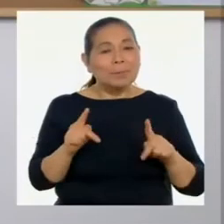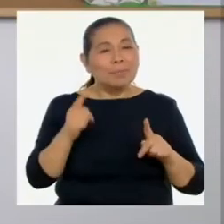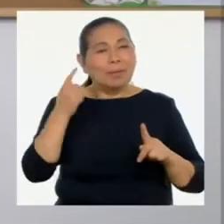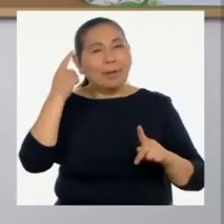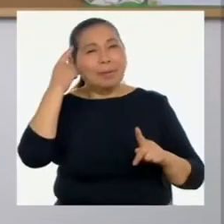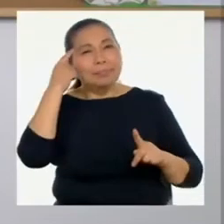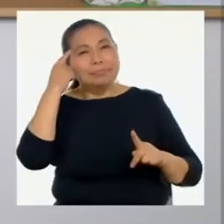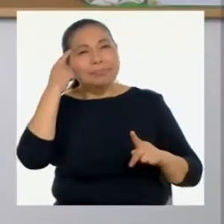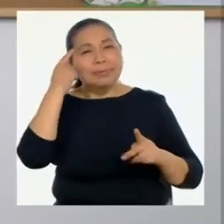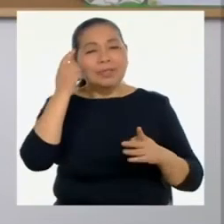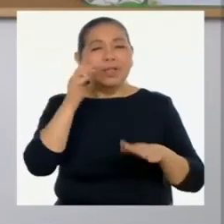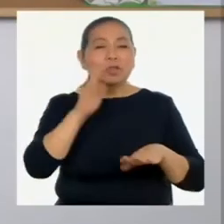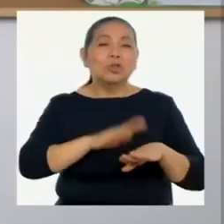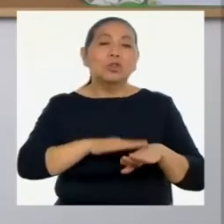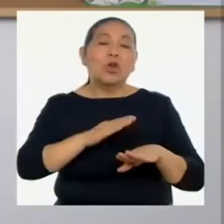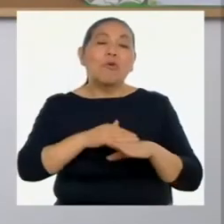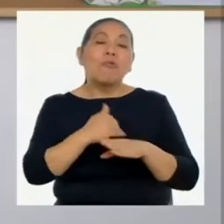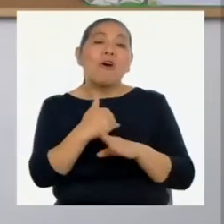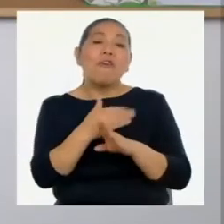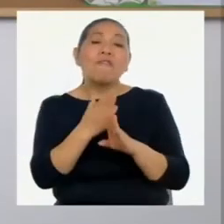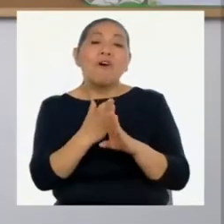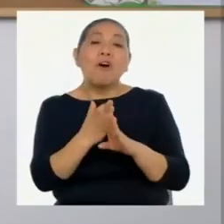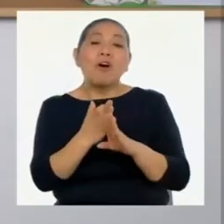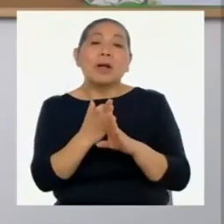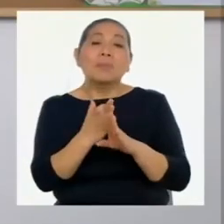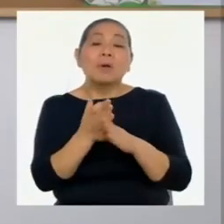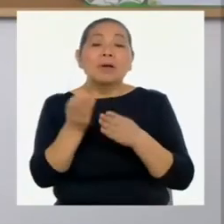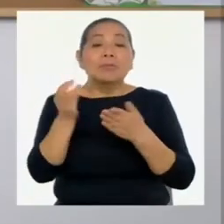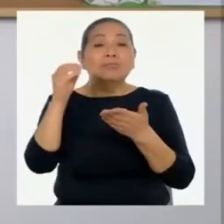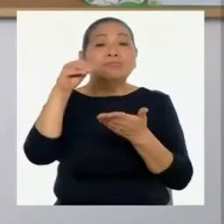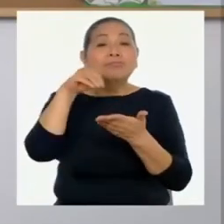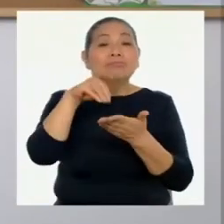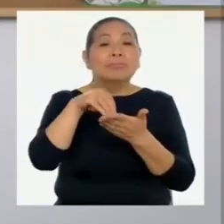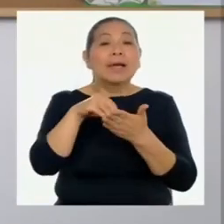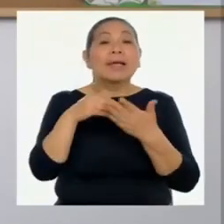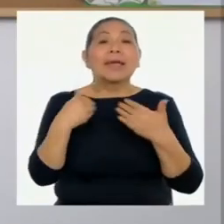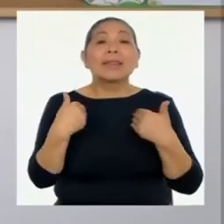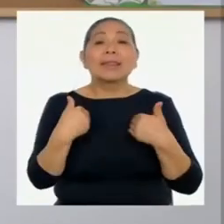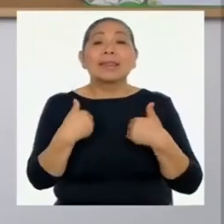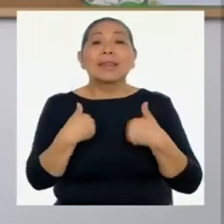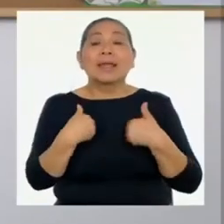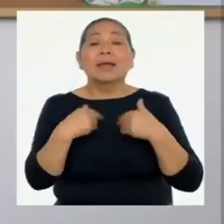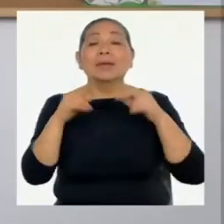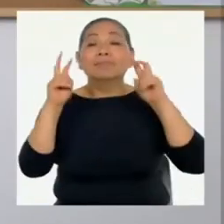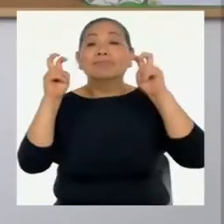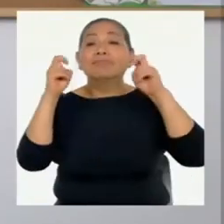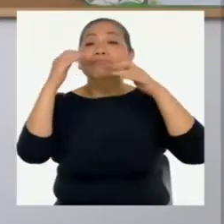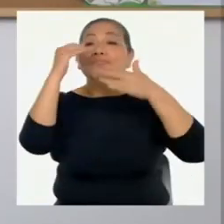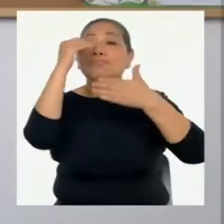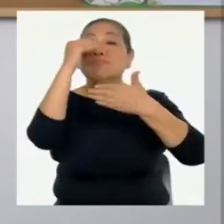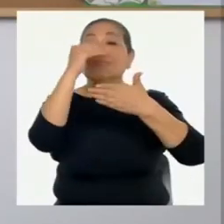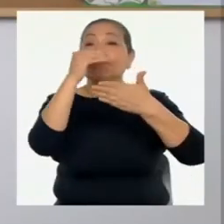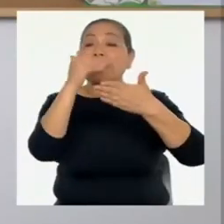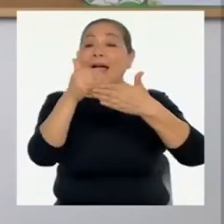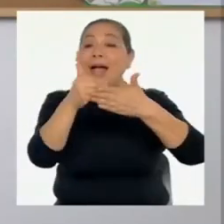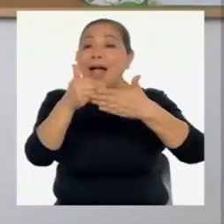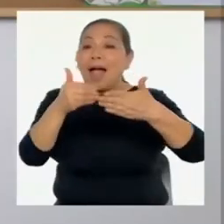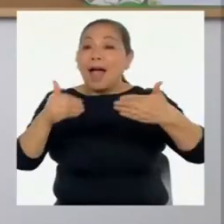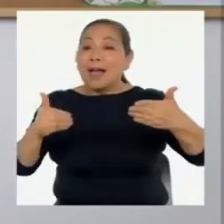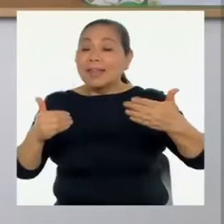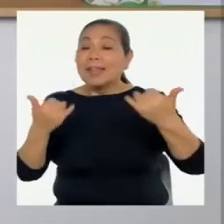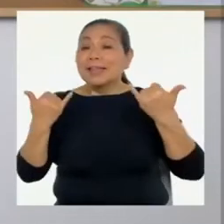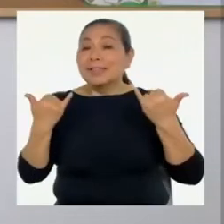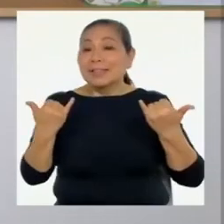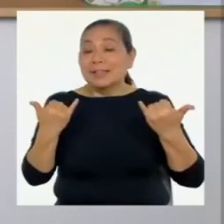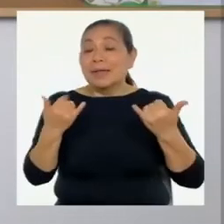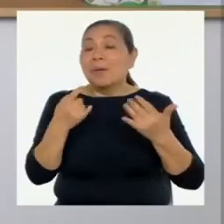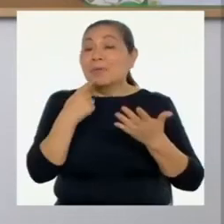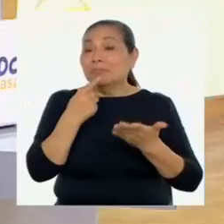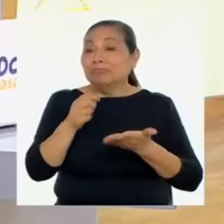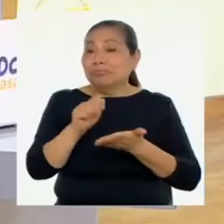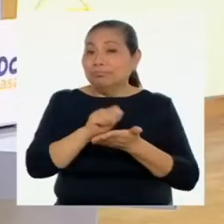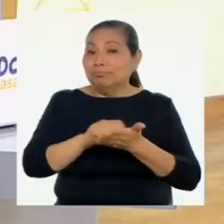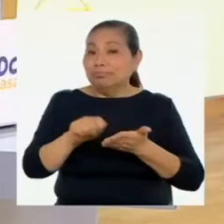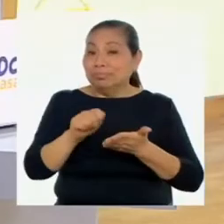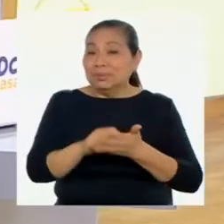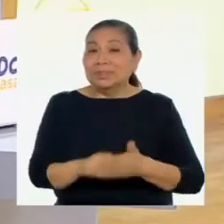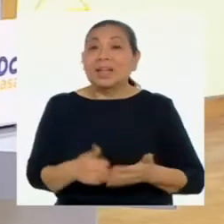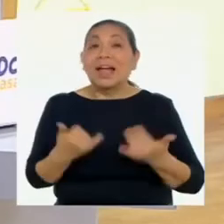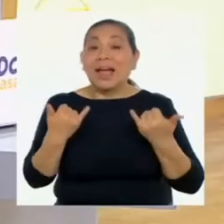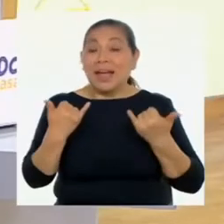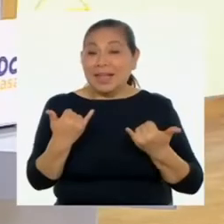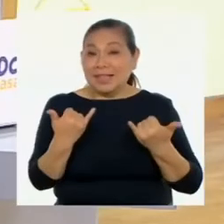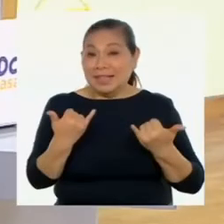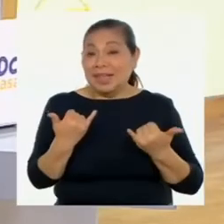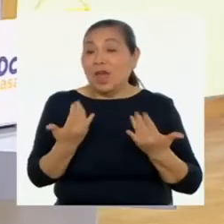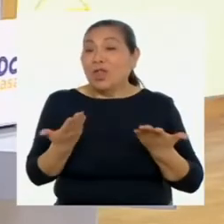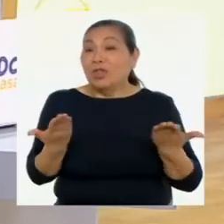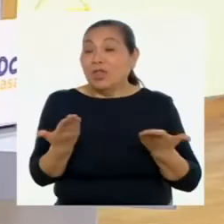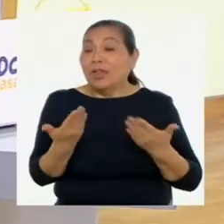tomar decisiones sobre la forma y el contenido que tendrá nuestro texto antes de que éste sea escrito. Y